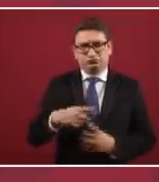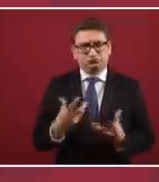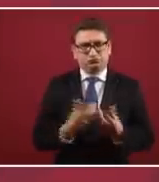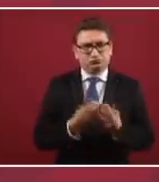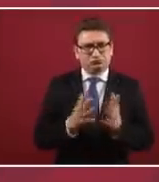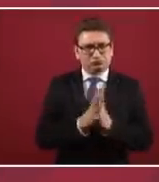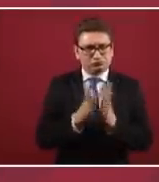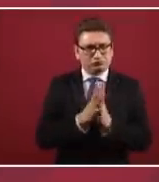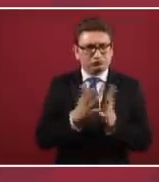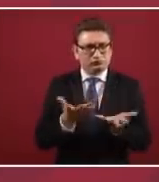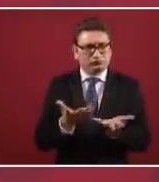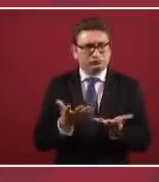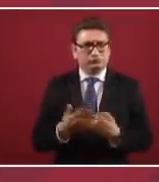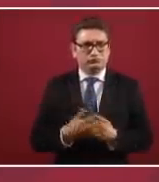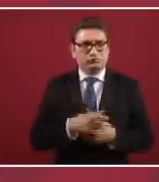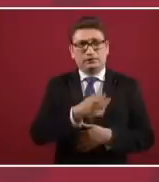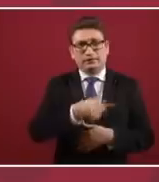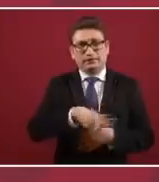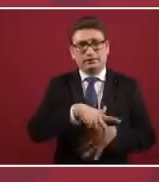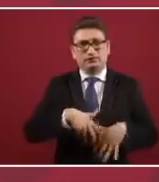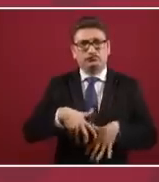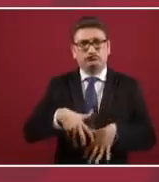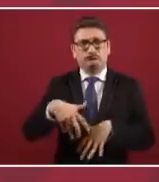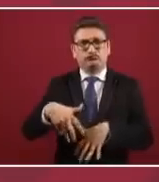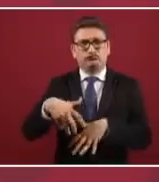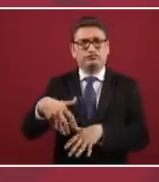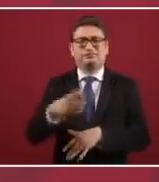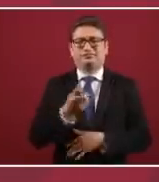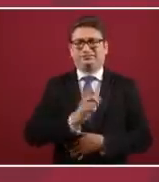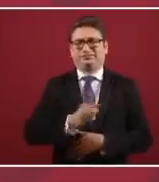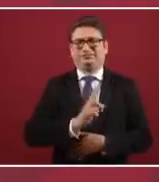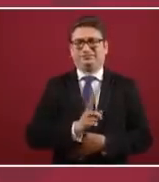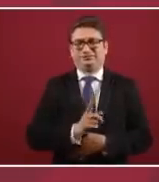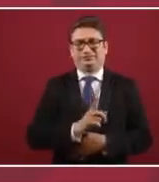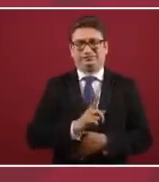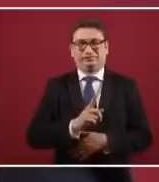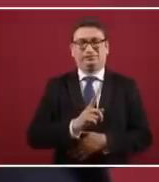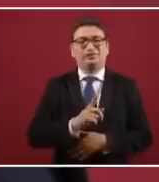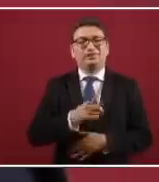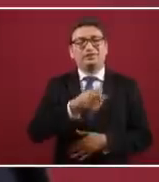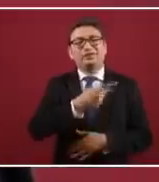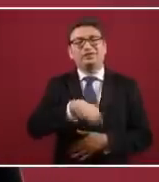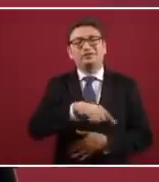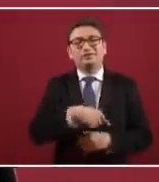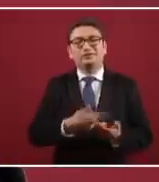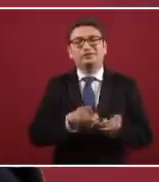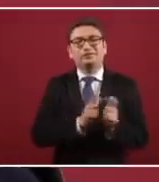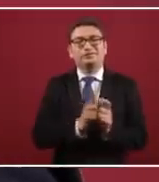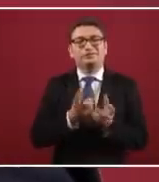en la marcha, van en paralelo